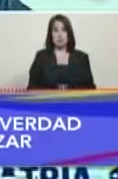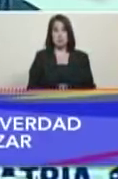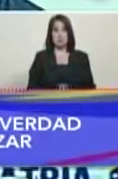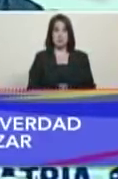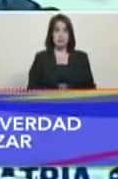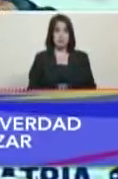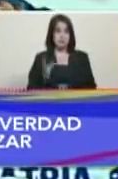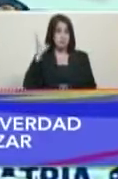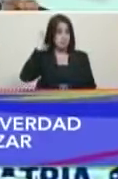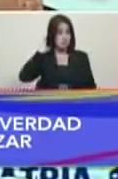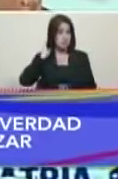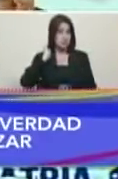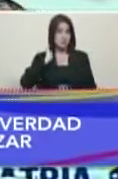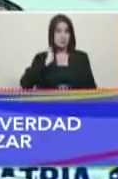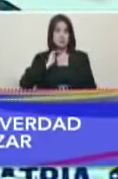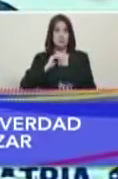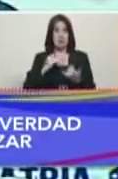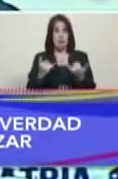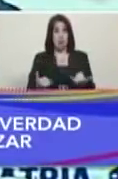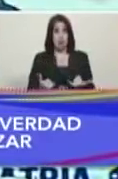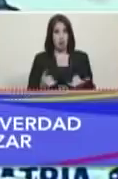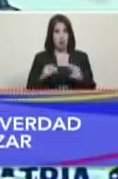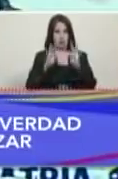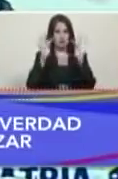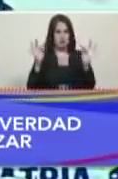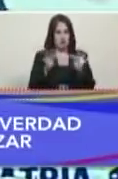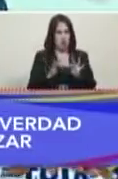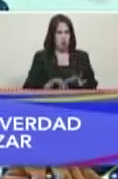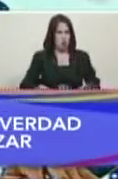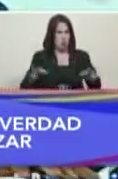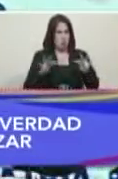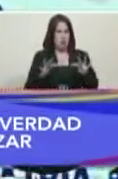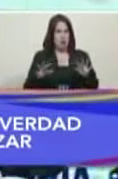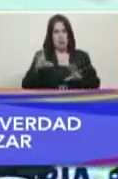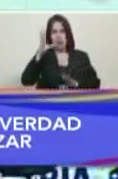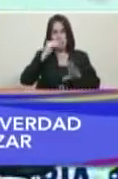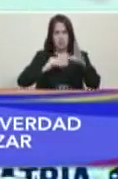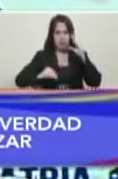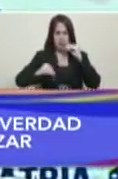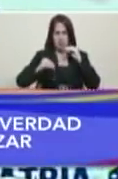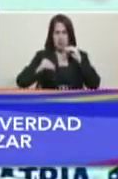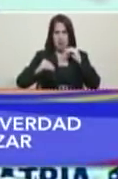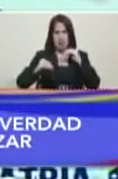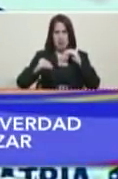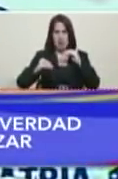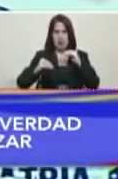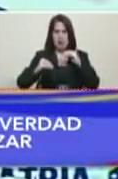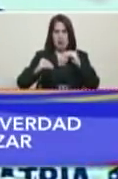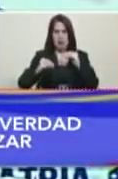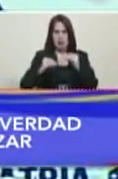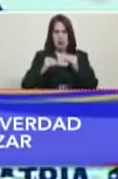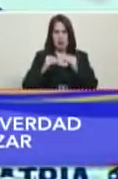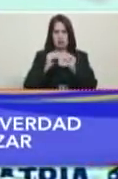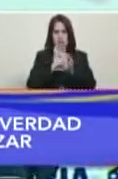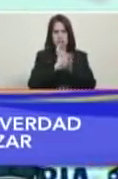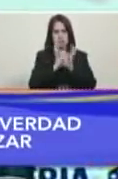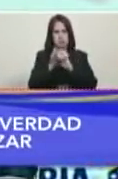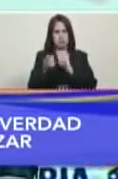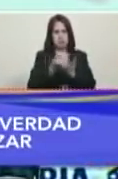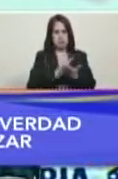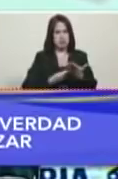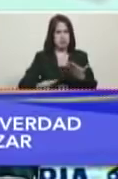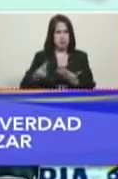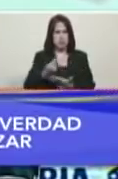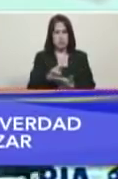Ahora, este método de la cartografía que Yosmari Josefina nos trae, el movimiento Somos